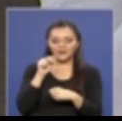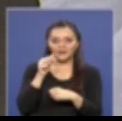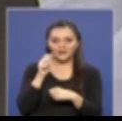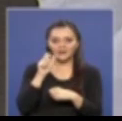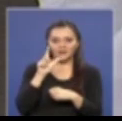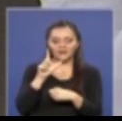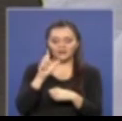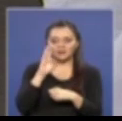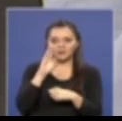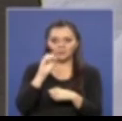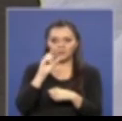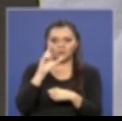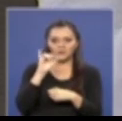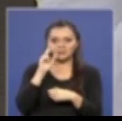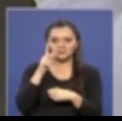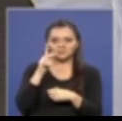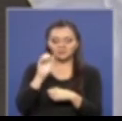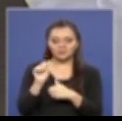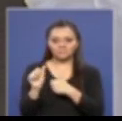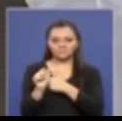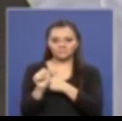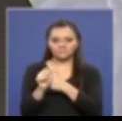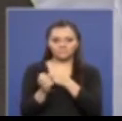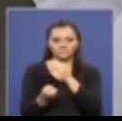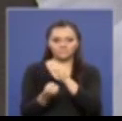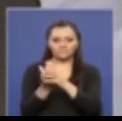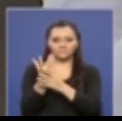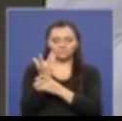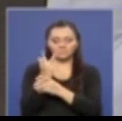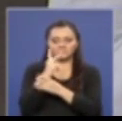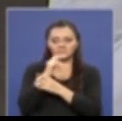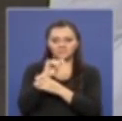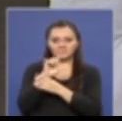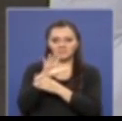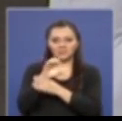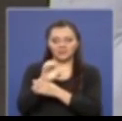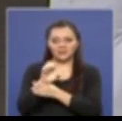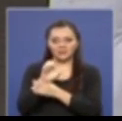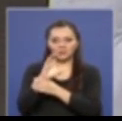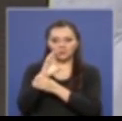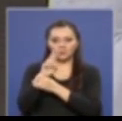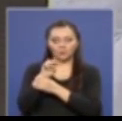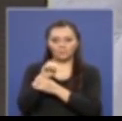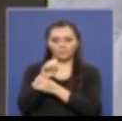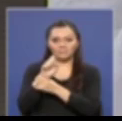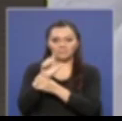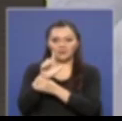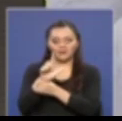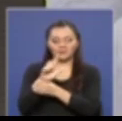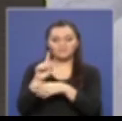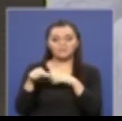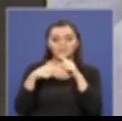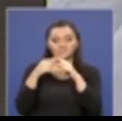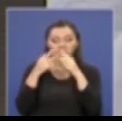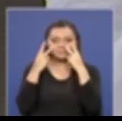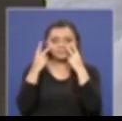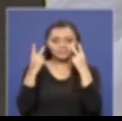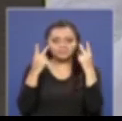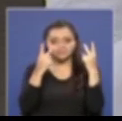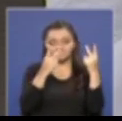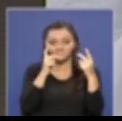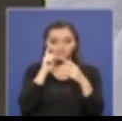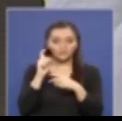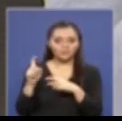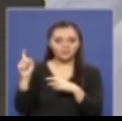Nudo de Boliche, y a las faldas de los volcanes Chile y Cumbal. Dentro de los muchos atractivos turísticos que